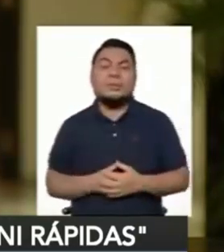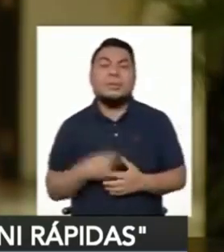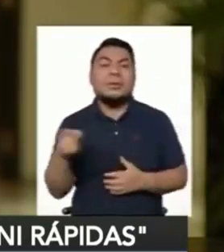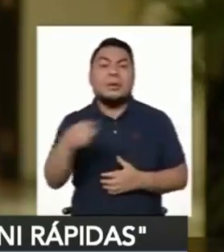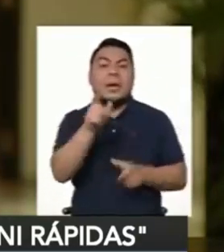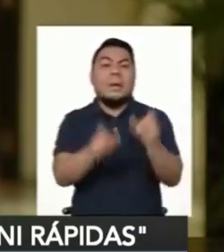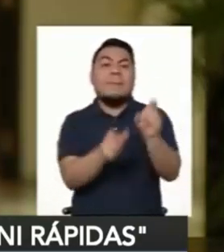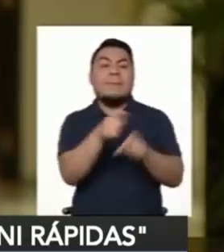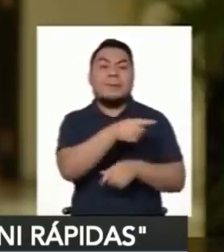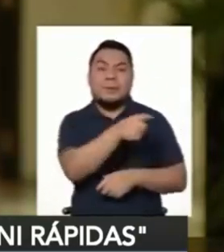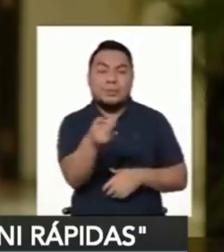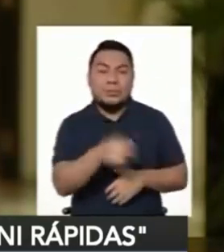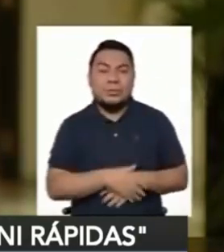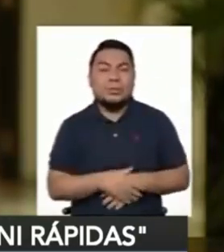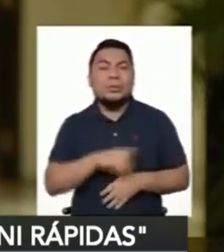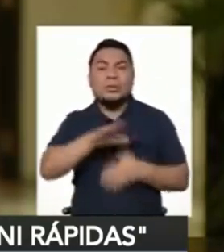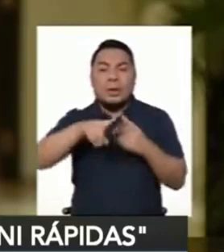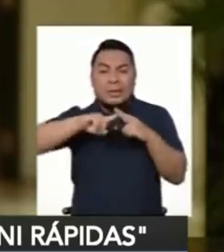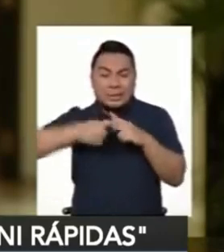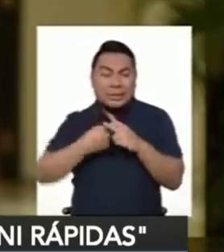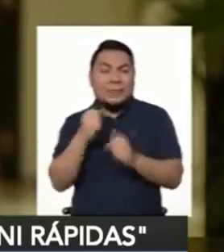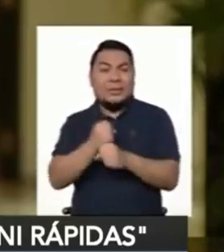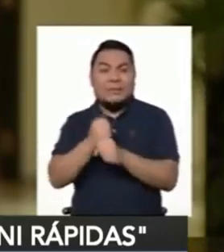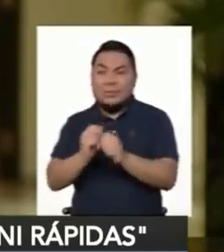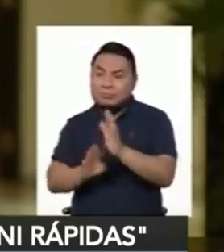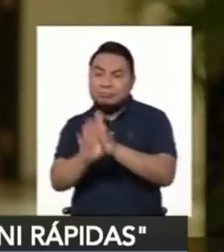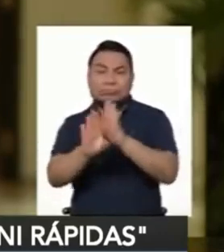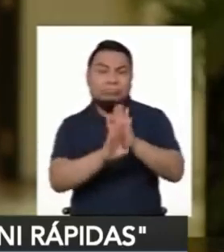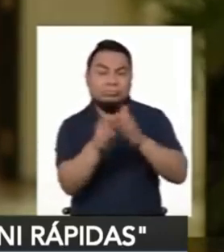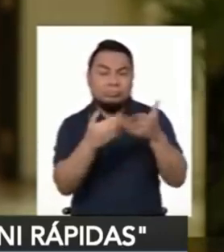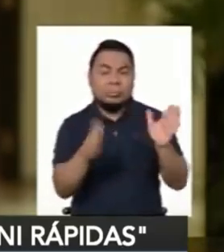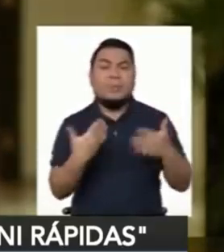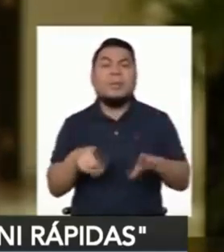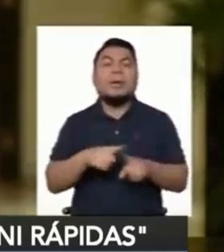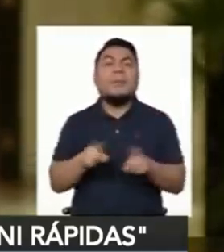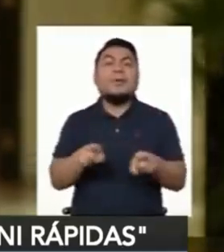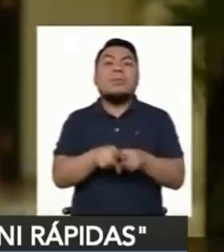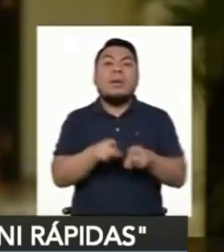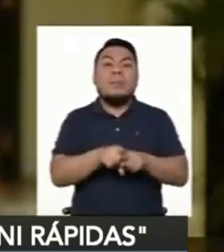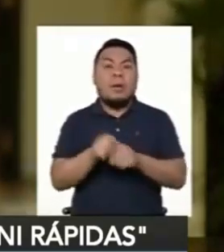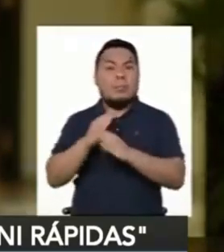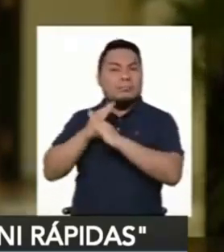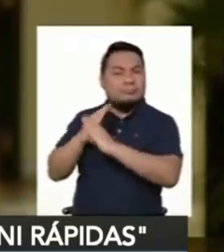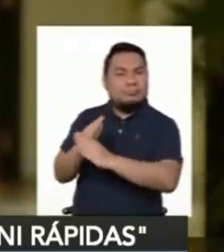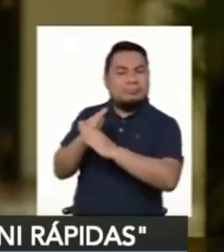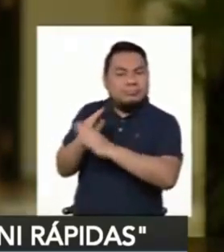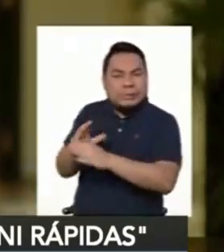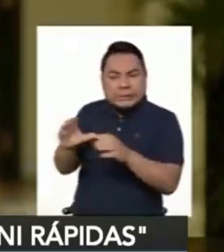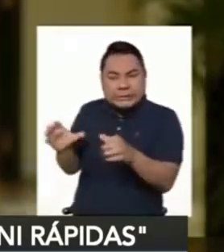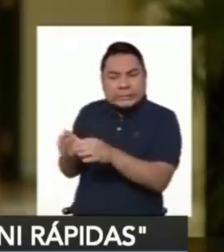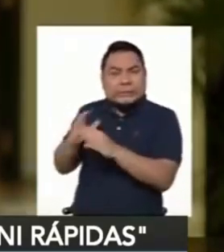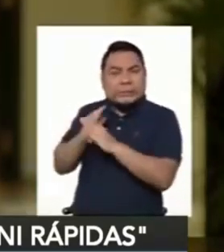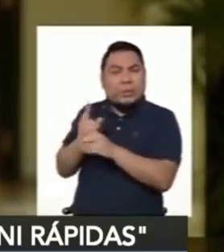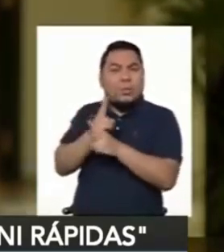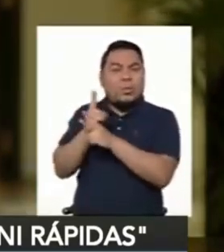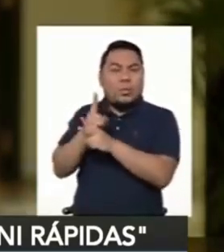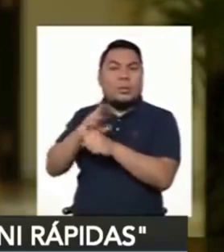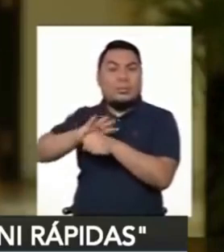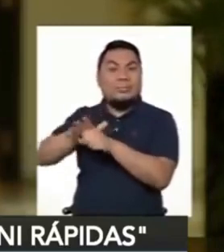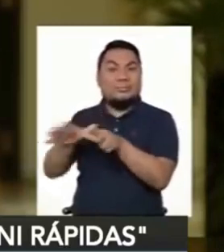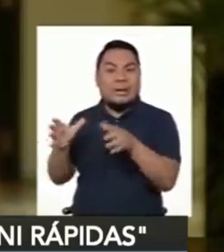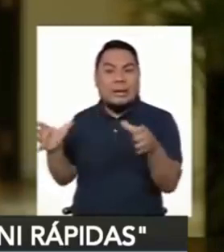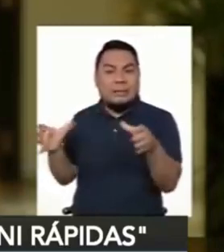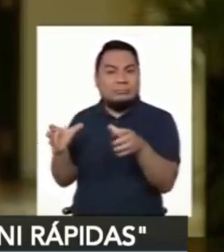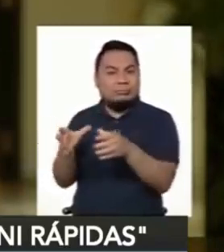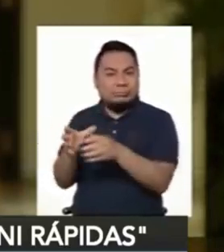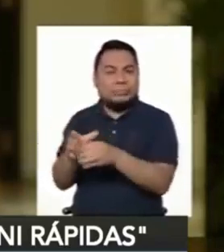de los ciudadanos, reiniciar actividades, pero conteniendo la propagación del virus.